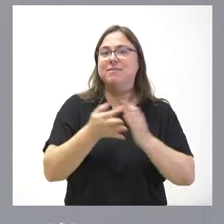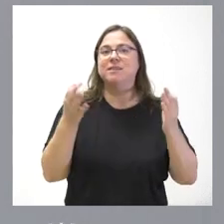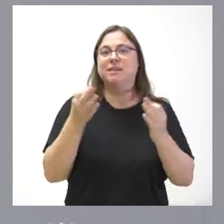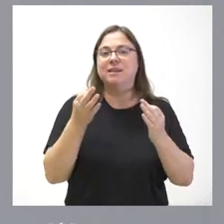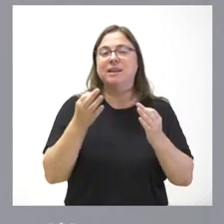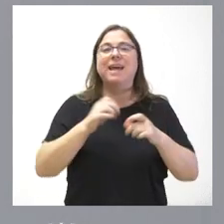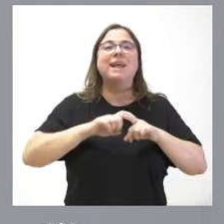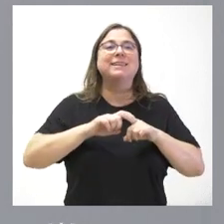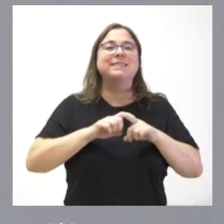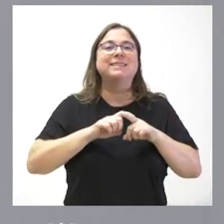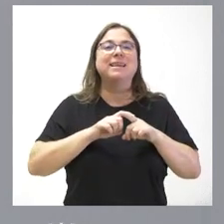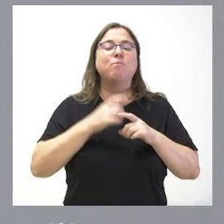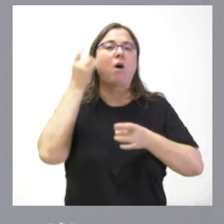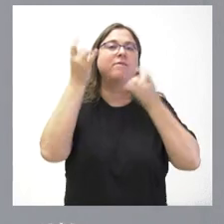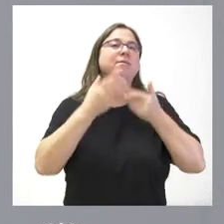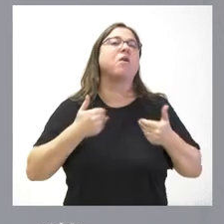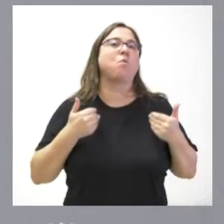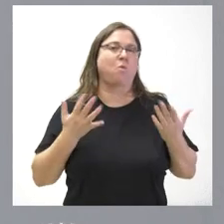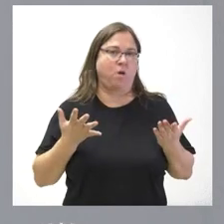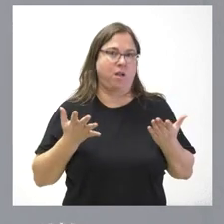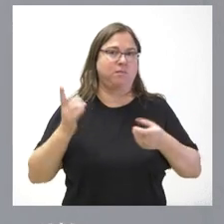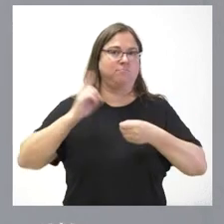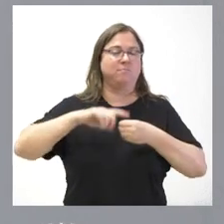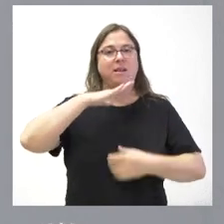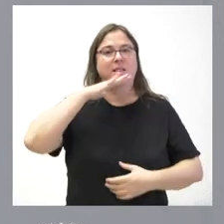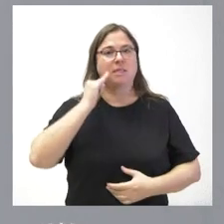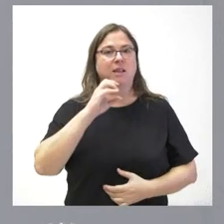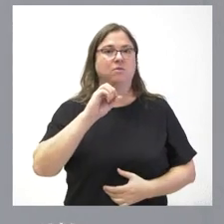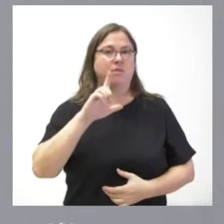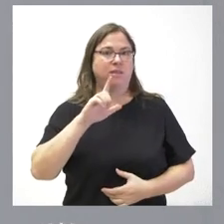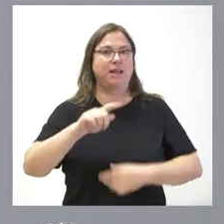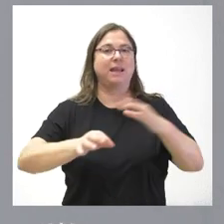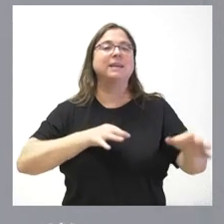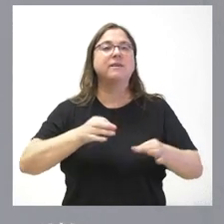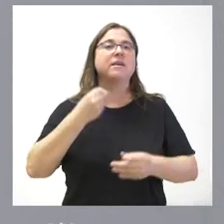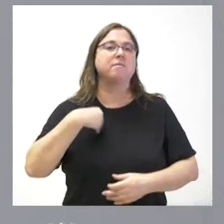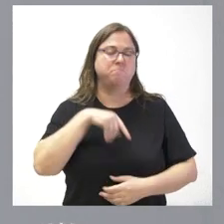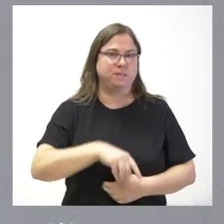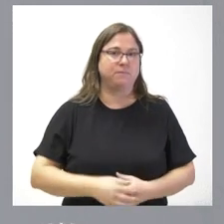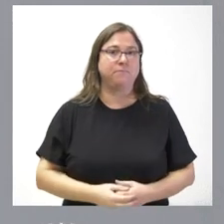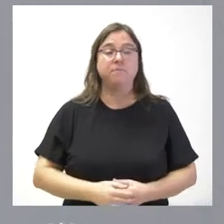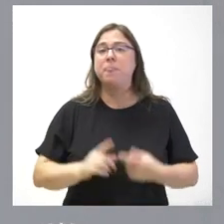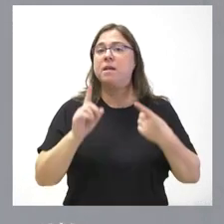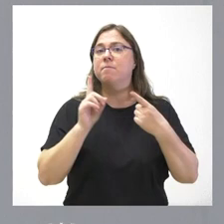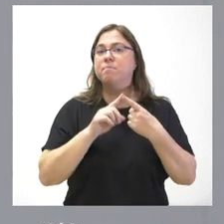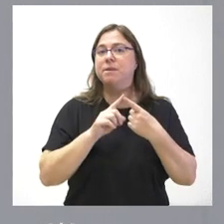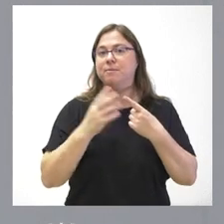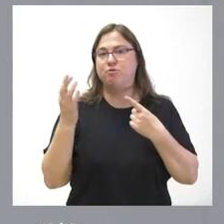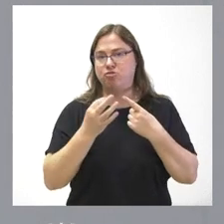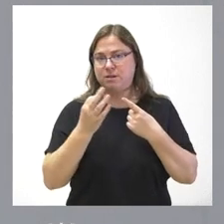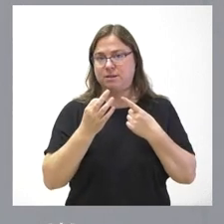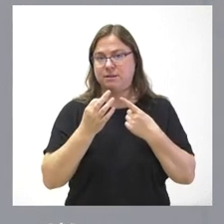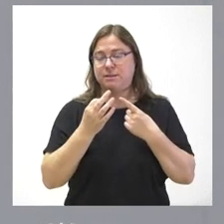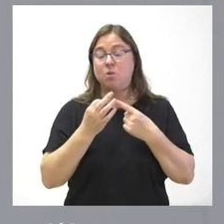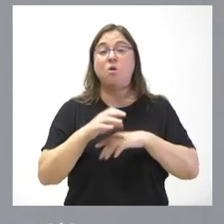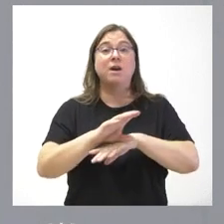es el tipo de actividades que figuran en Talento cil en esta estrategia integral del talento de Castilla de León en primer lugar y por lo que tiene que ver la